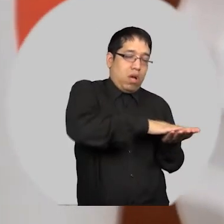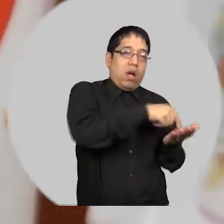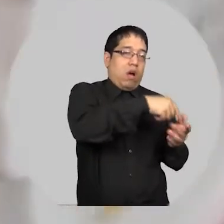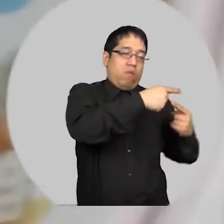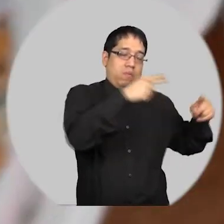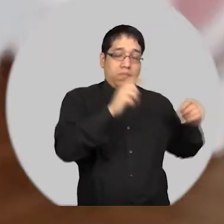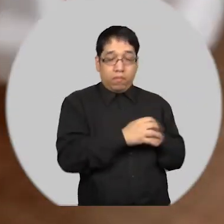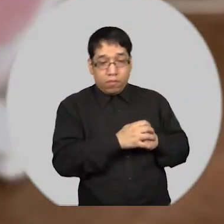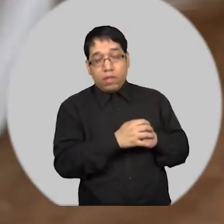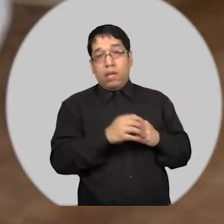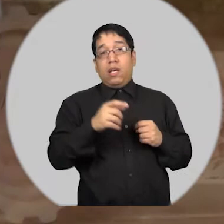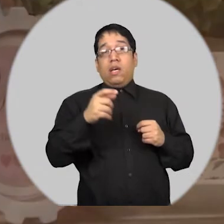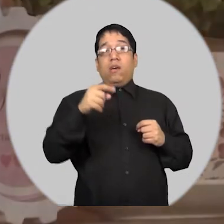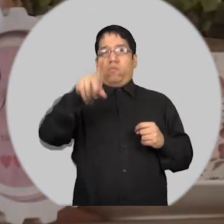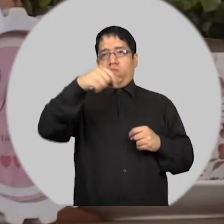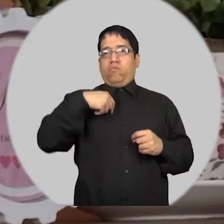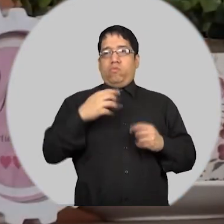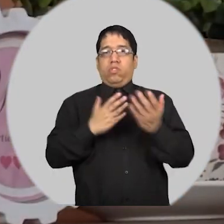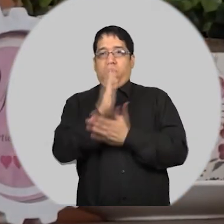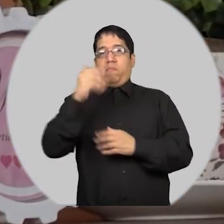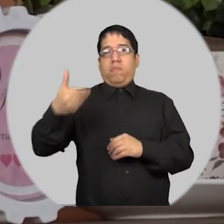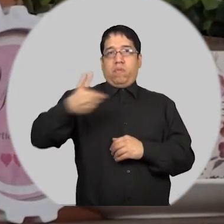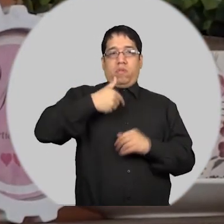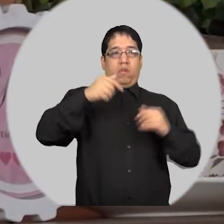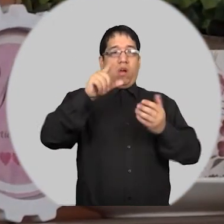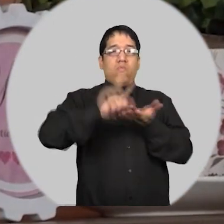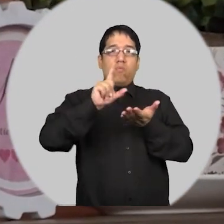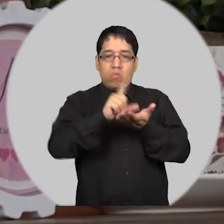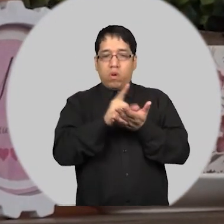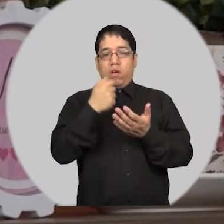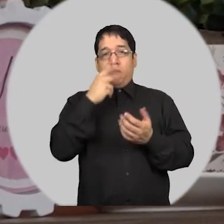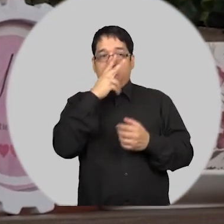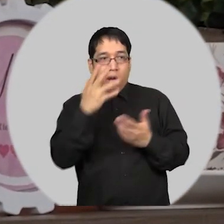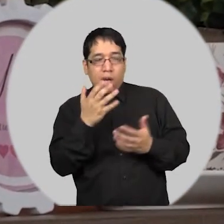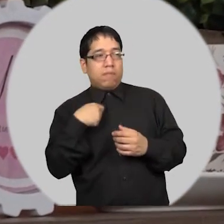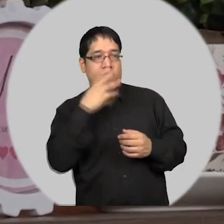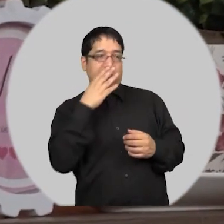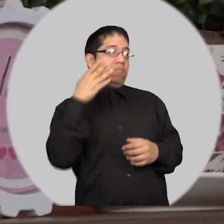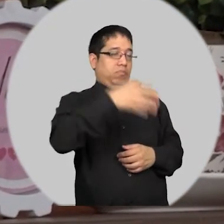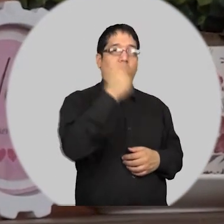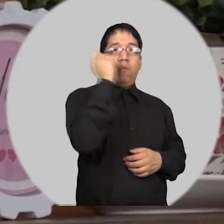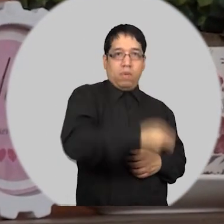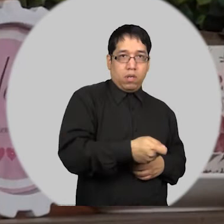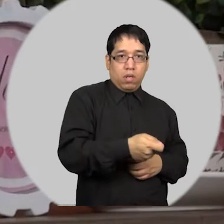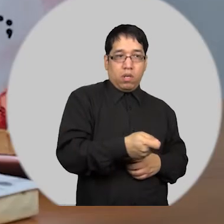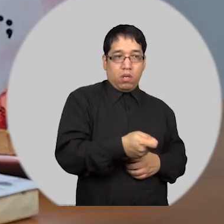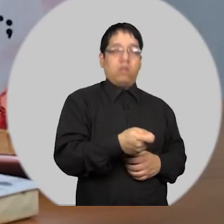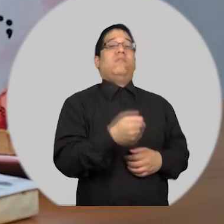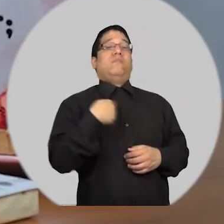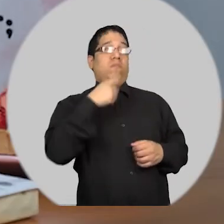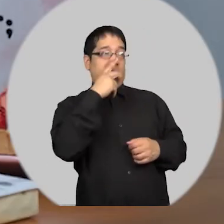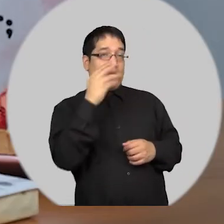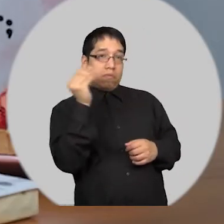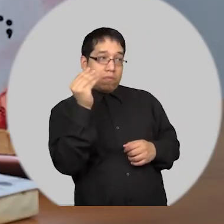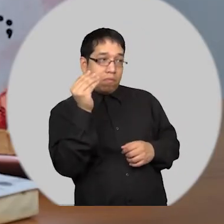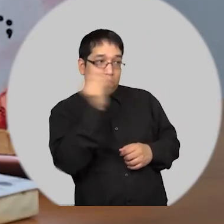sobre pedido, pero tenemos un salón donde vos podés encontrar siempre un stock disponible. Si tenés ganas de algo dulce y querés pasar por